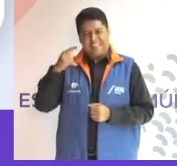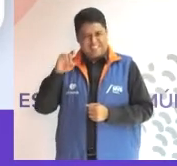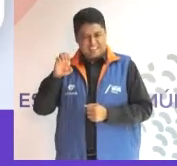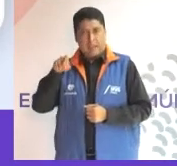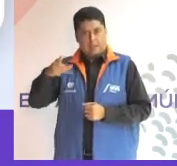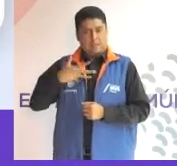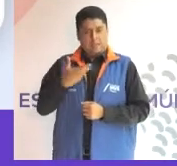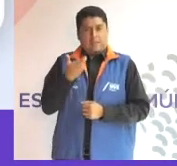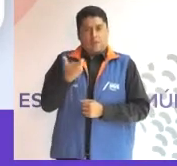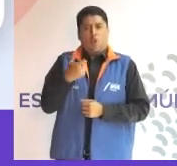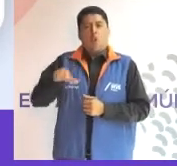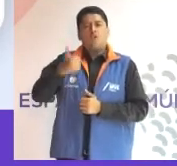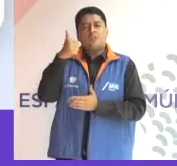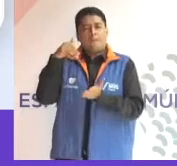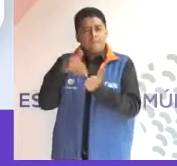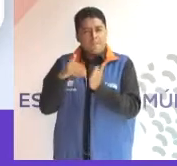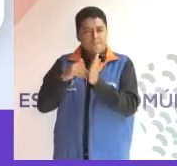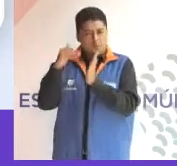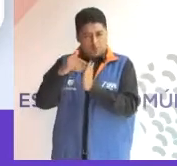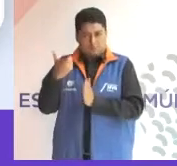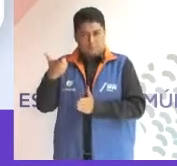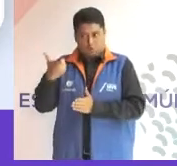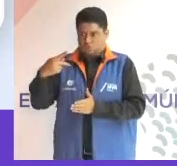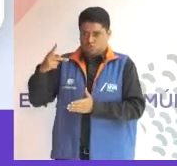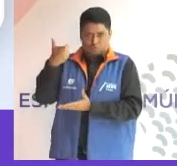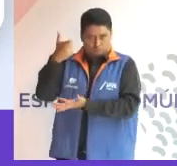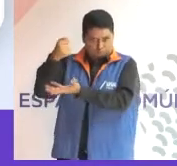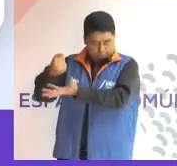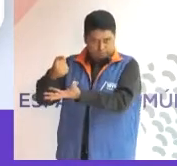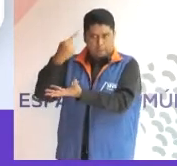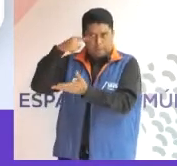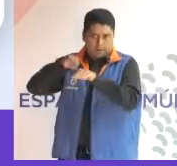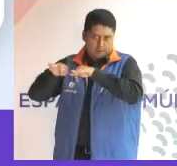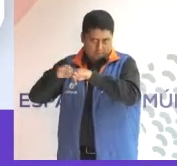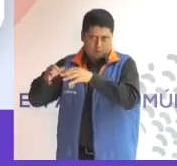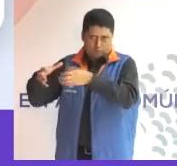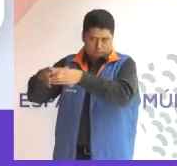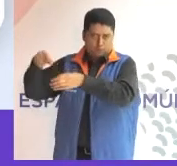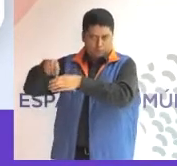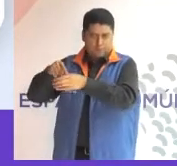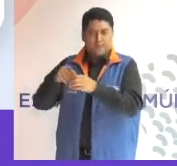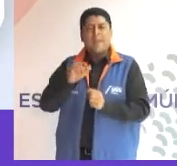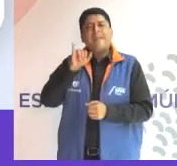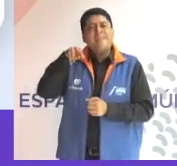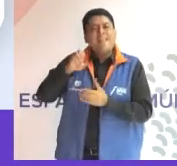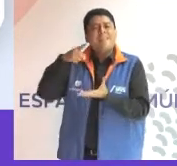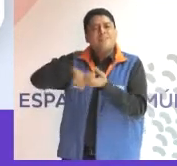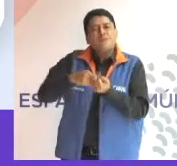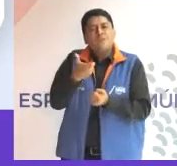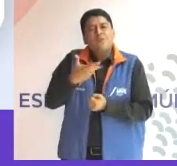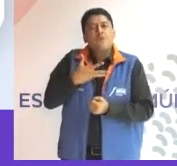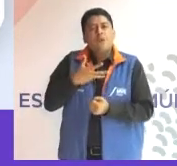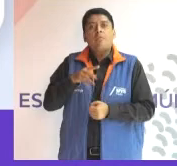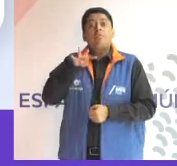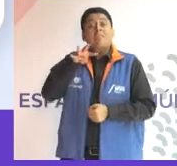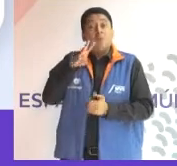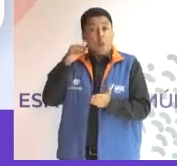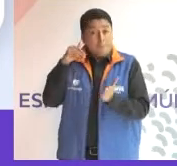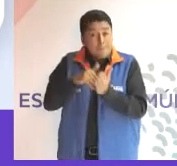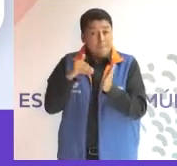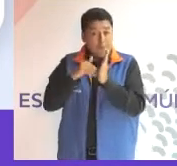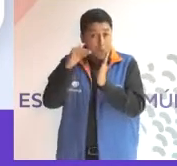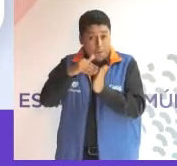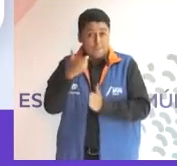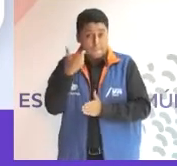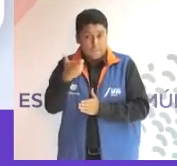de lo que el INEGI tiene en su presupuesto para funcionar. El INE tiene 19,000 millones de pesos, estamos hablando, es